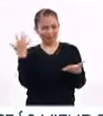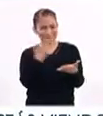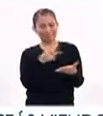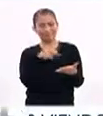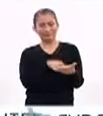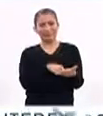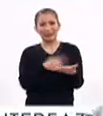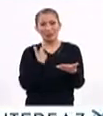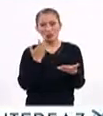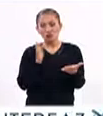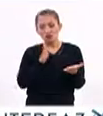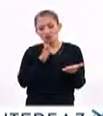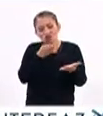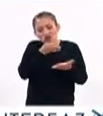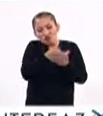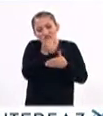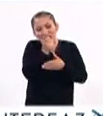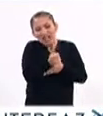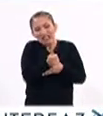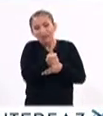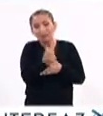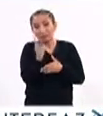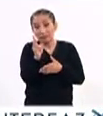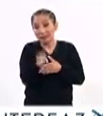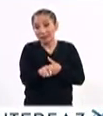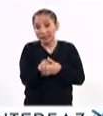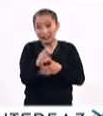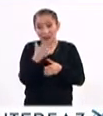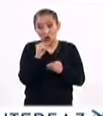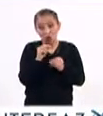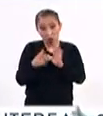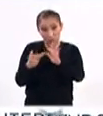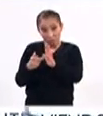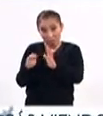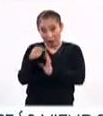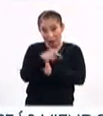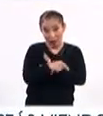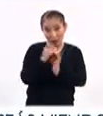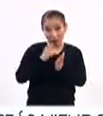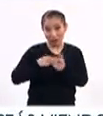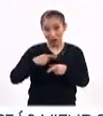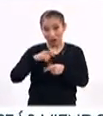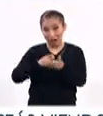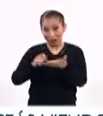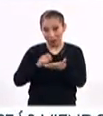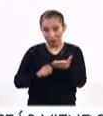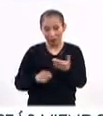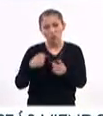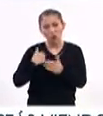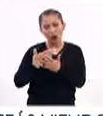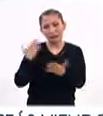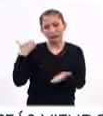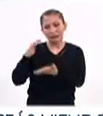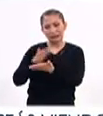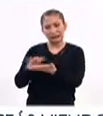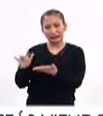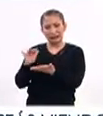digamos, un acercamiento que realmente no se da frecuentemente con los escritores, ¿no? Yo había